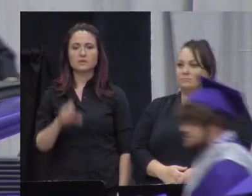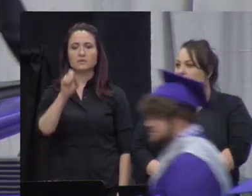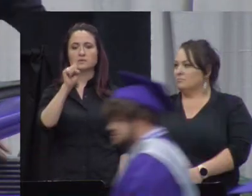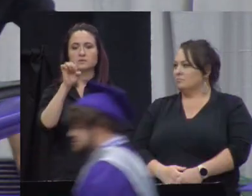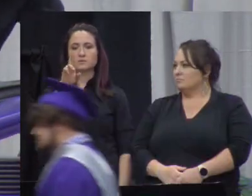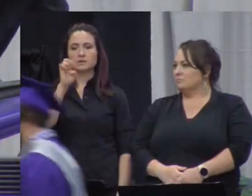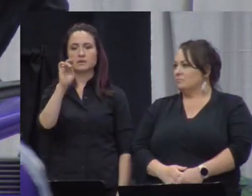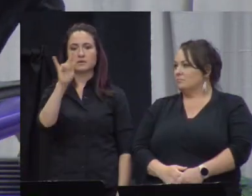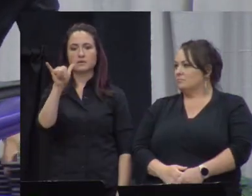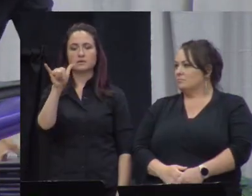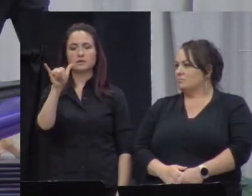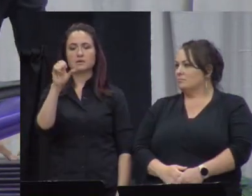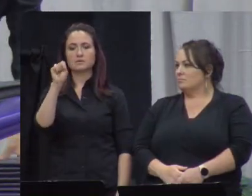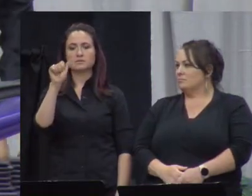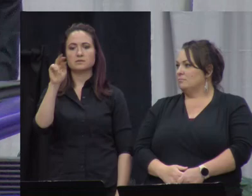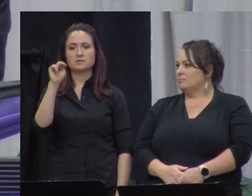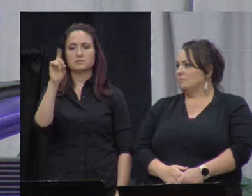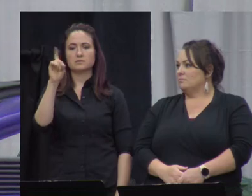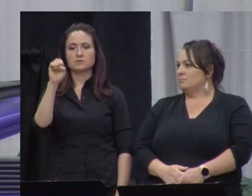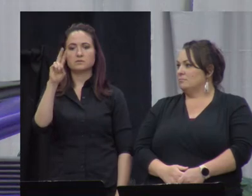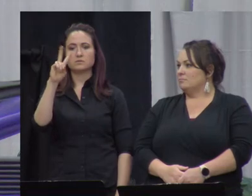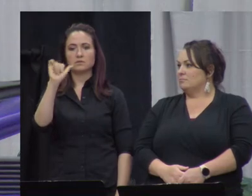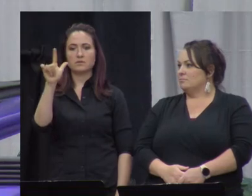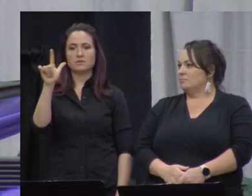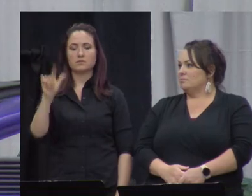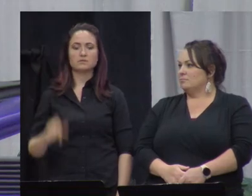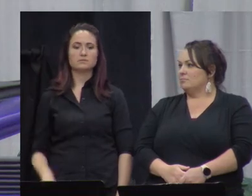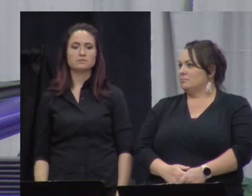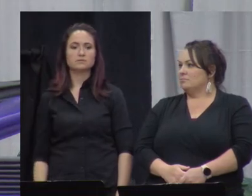Serenity Falsetta Sandoval.